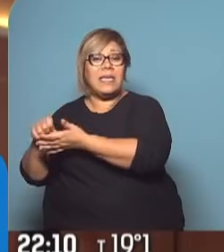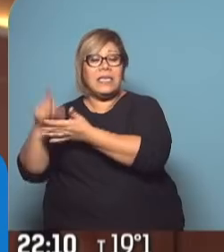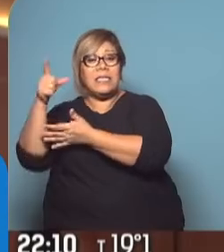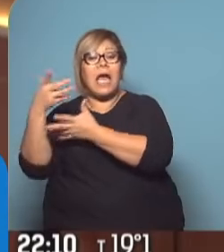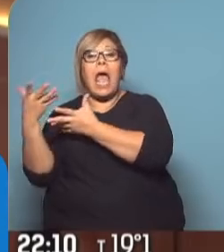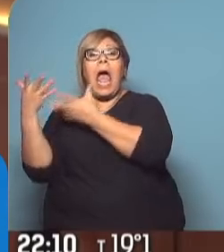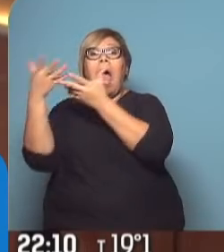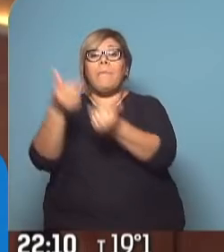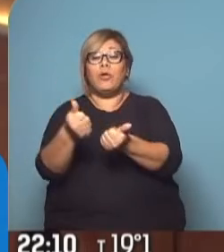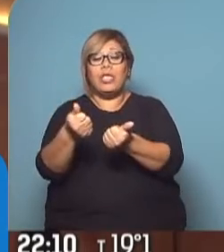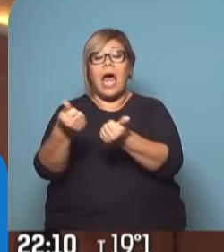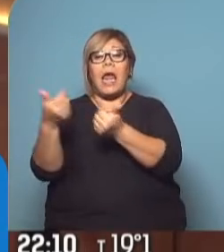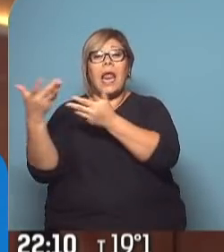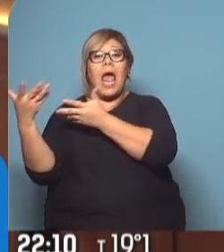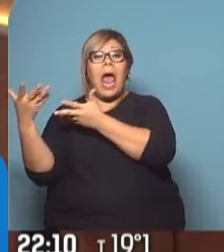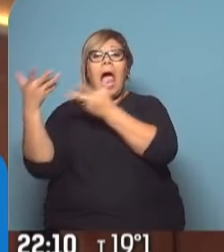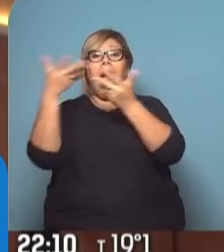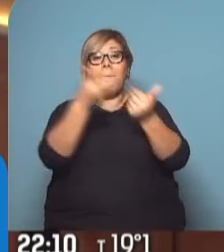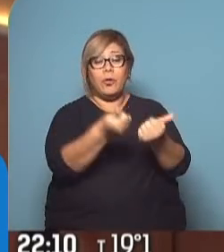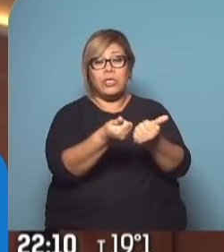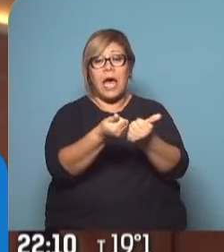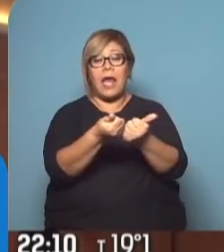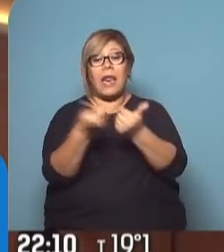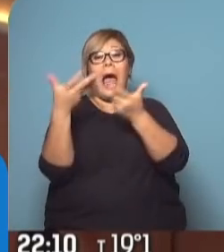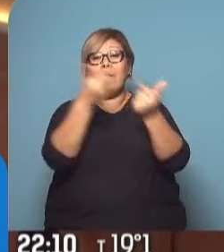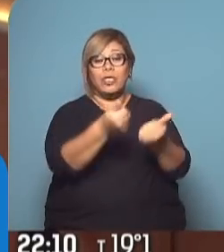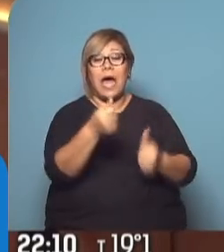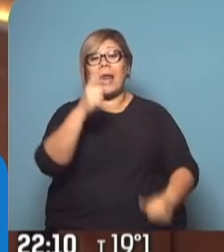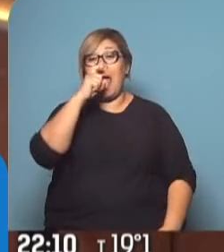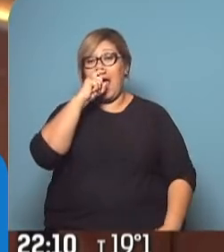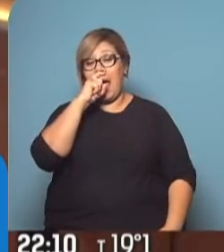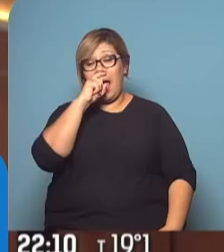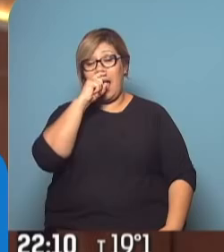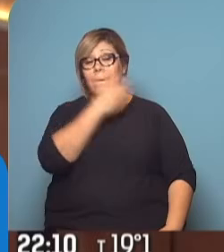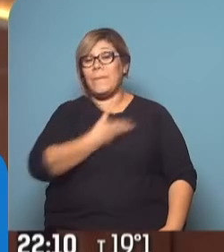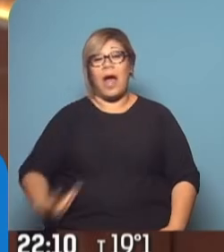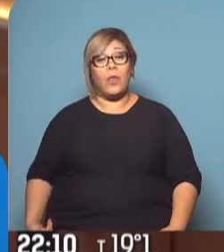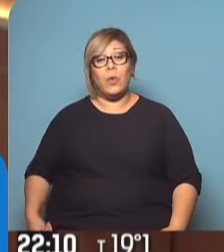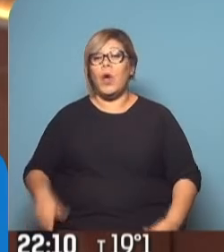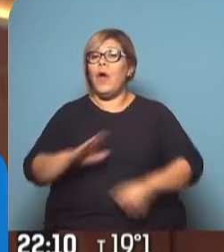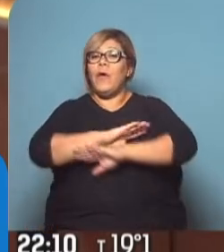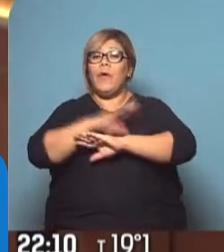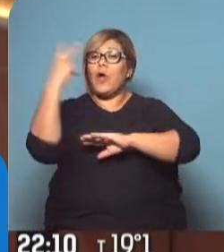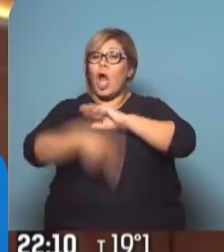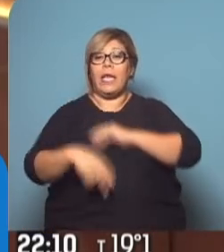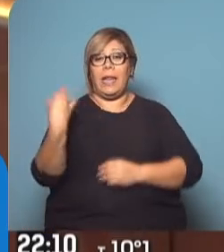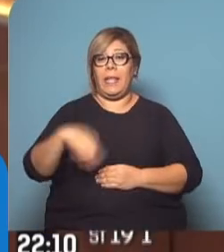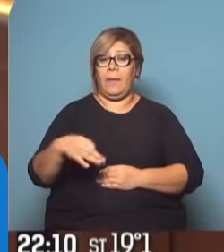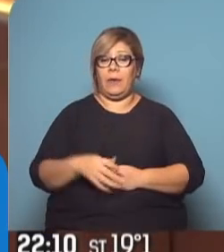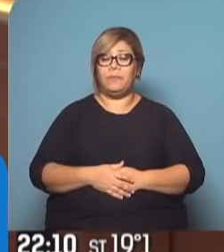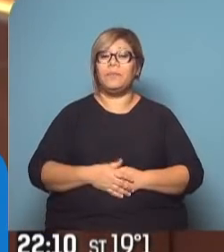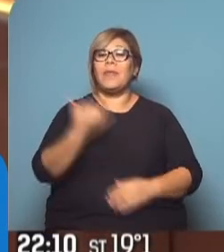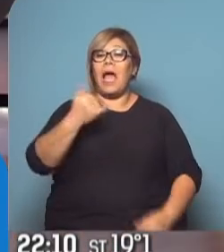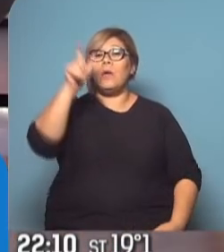sobre todo esa actitud de cara al apoyo al régimen de Nicolás Maduro. Les decíamos, tenemos un invitado especial,